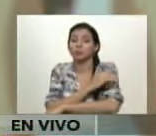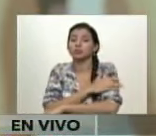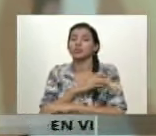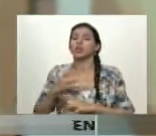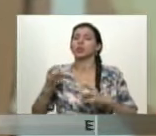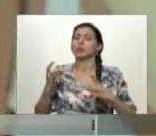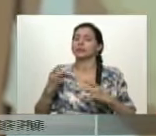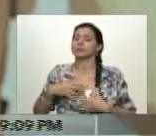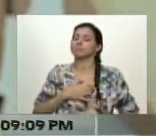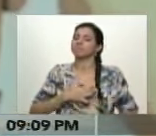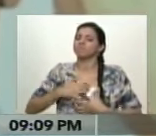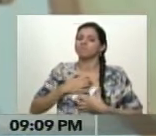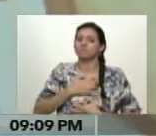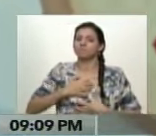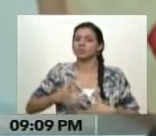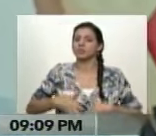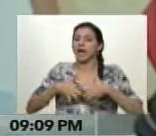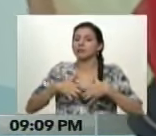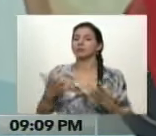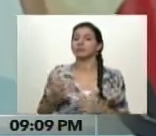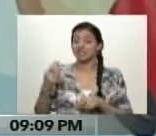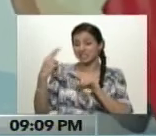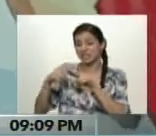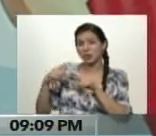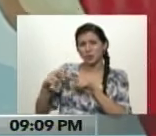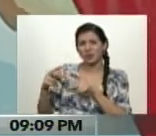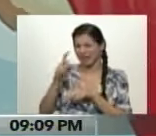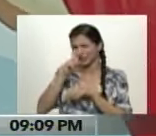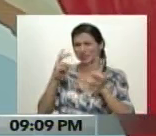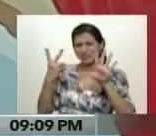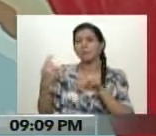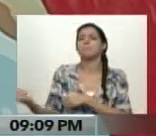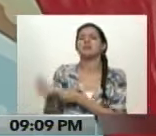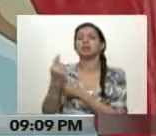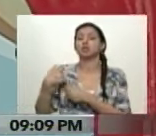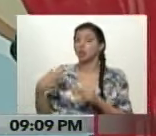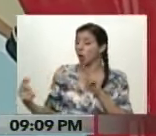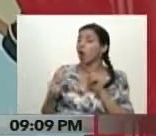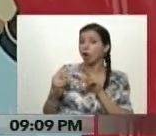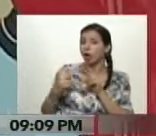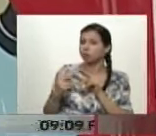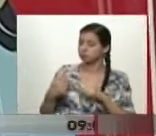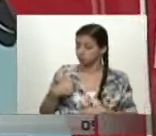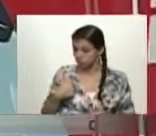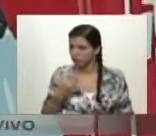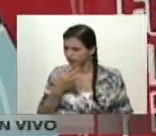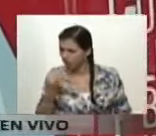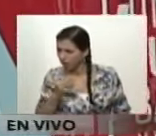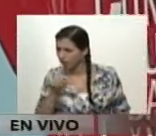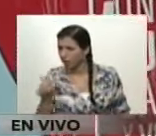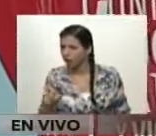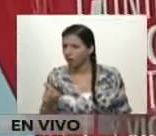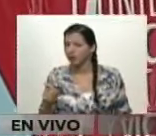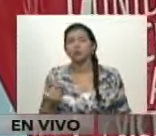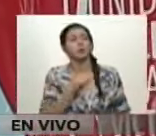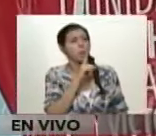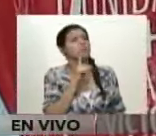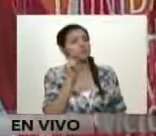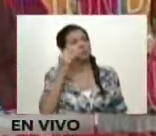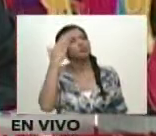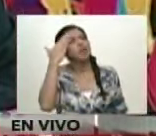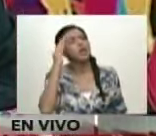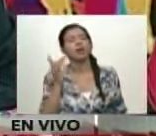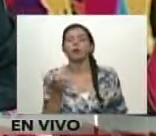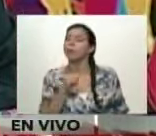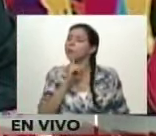que los desespera. Y el niño me dijo, de 7 años, yo te conozco a ti. Y sí, ¿verdad? Yo sé cómo te llamas tú.